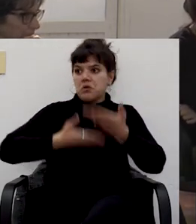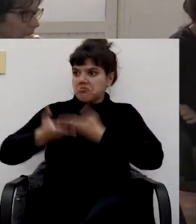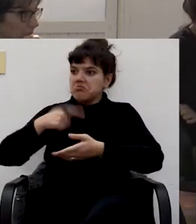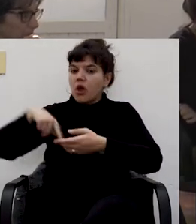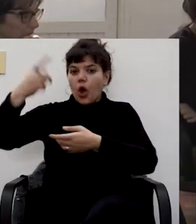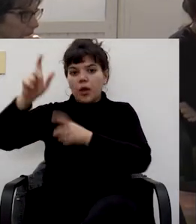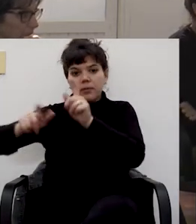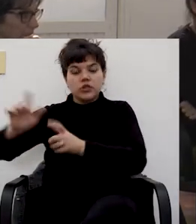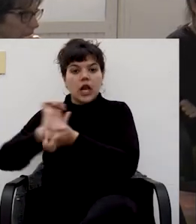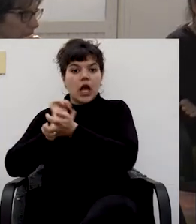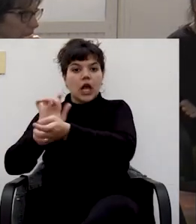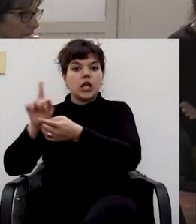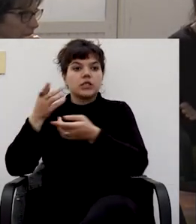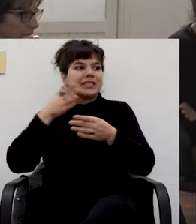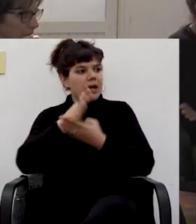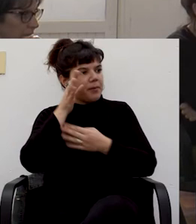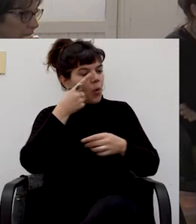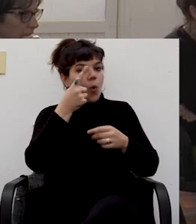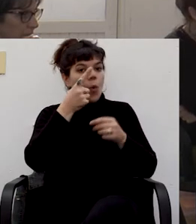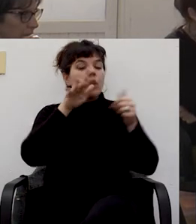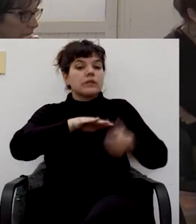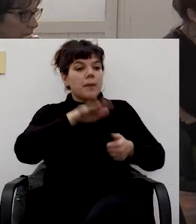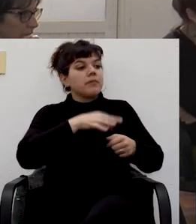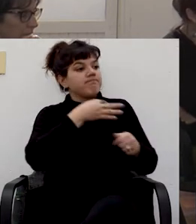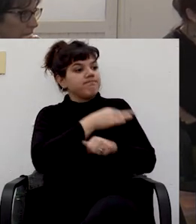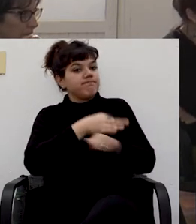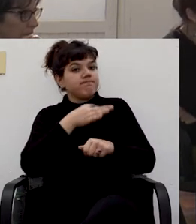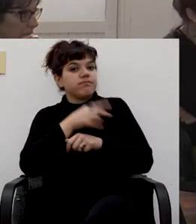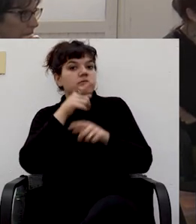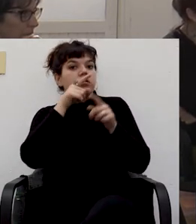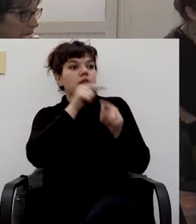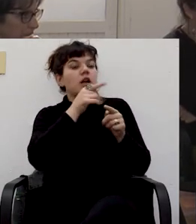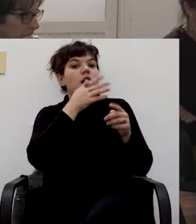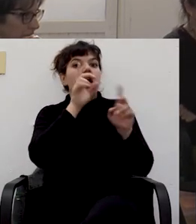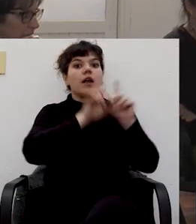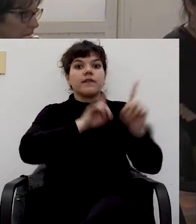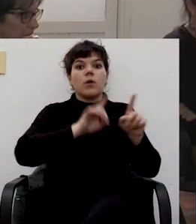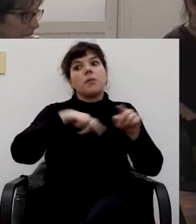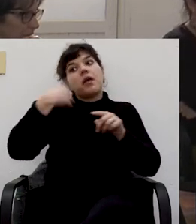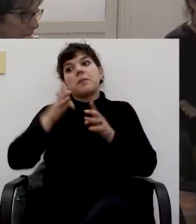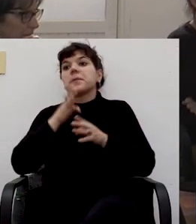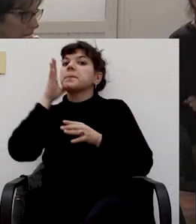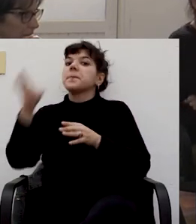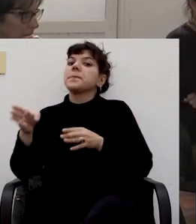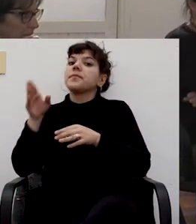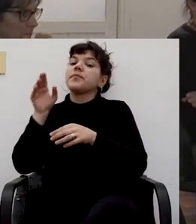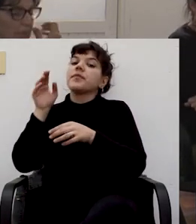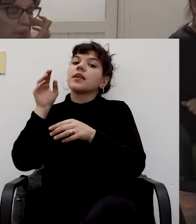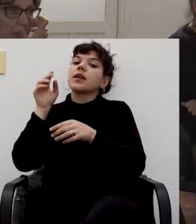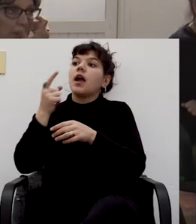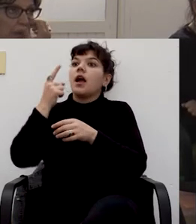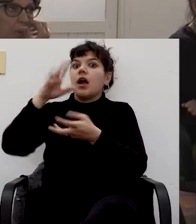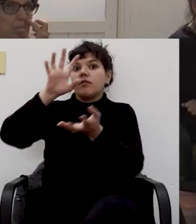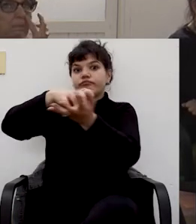a tutores, a estudiantes que no se encuentran en privación de libertad, para después poder ir a las